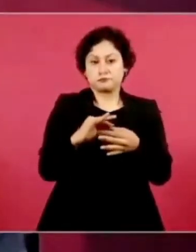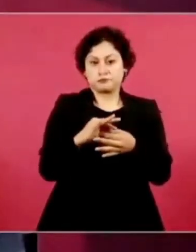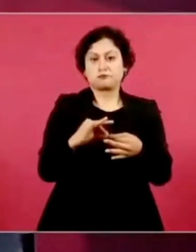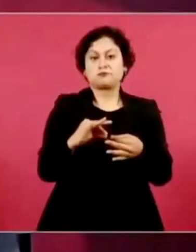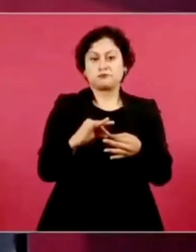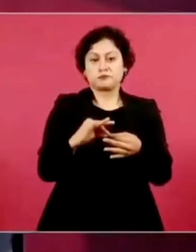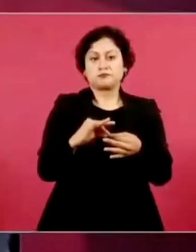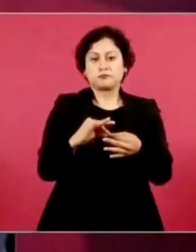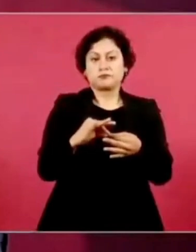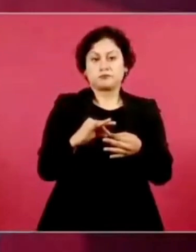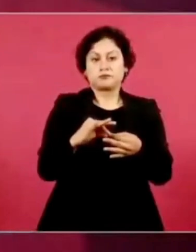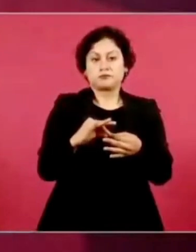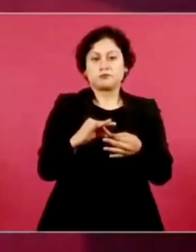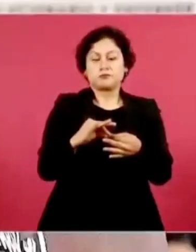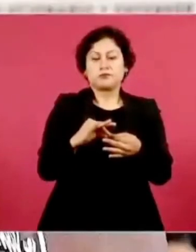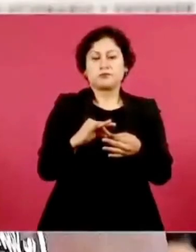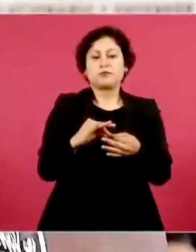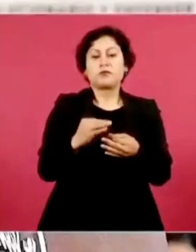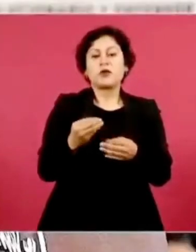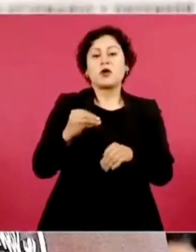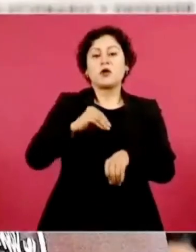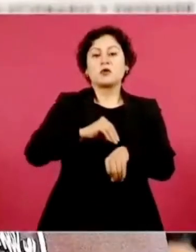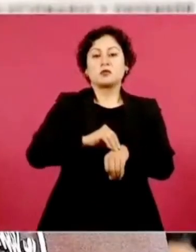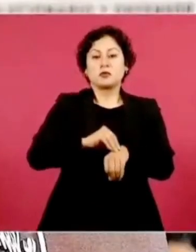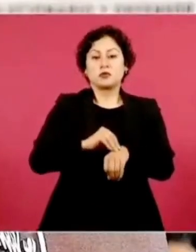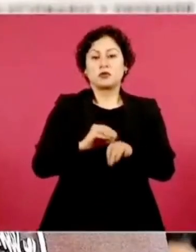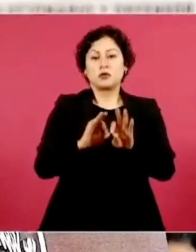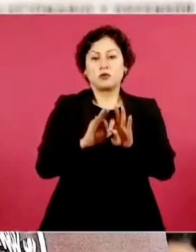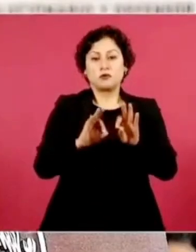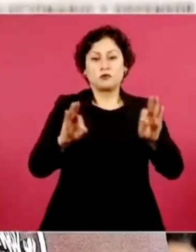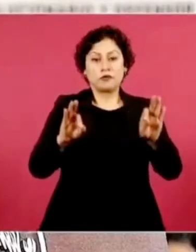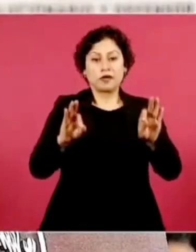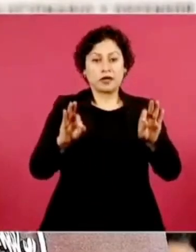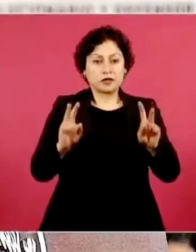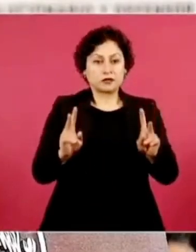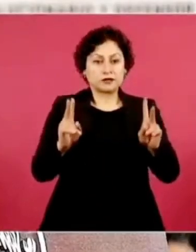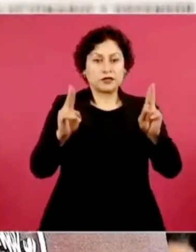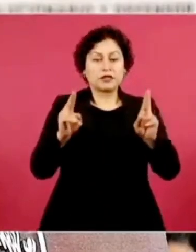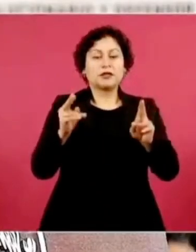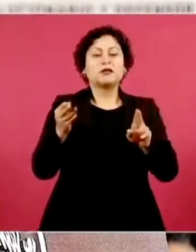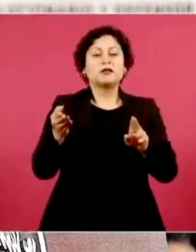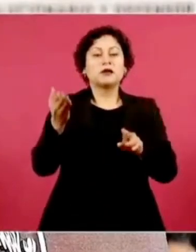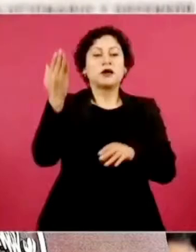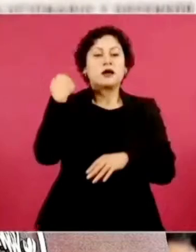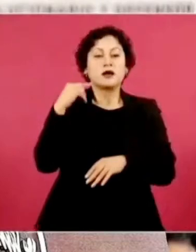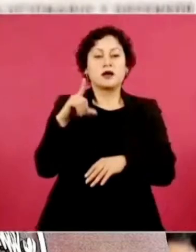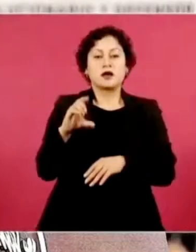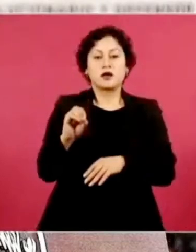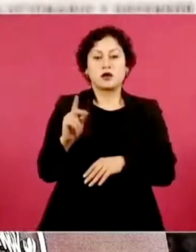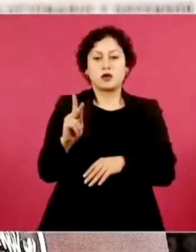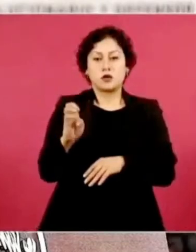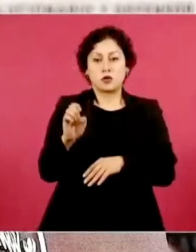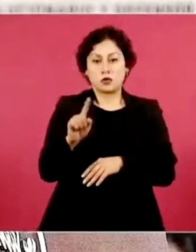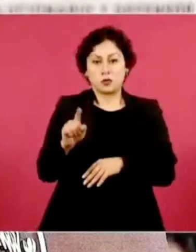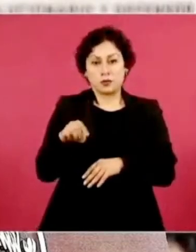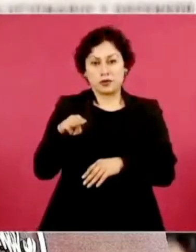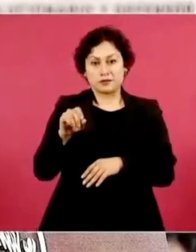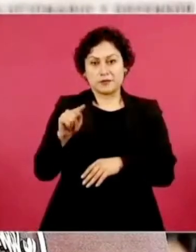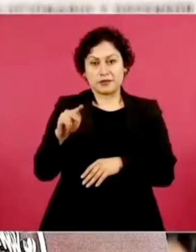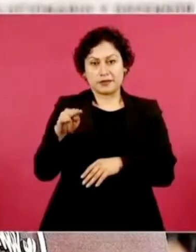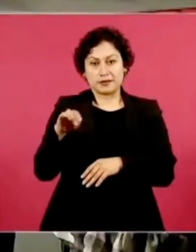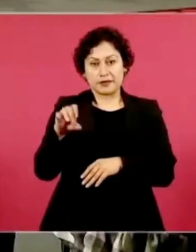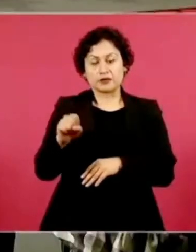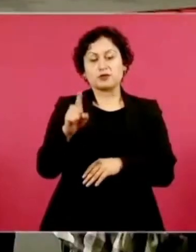un célebre mensaje que López Mateos, el 27 de septiembre de